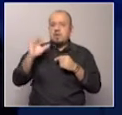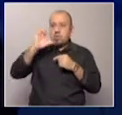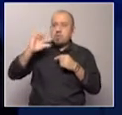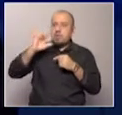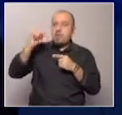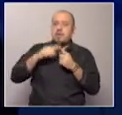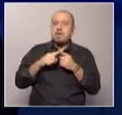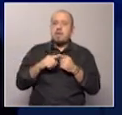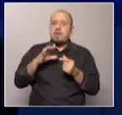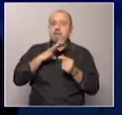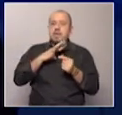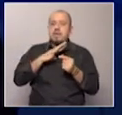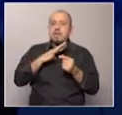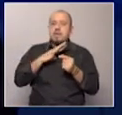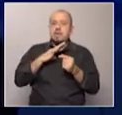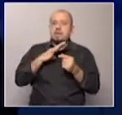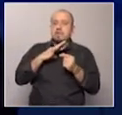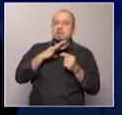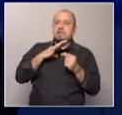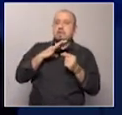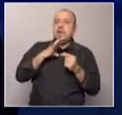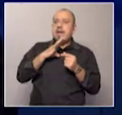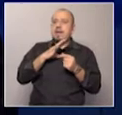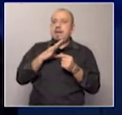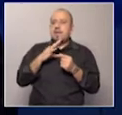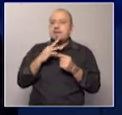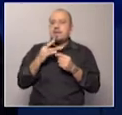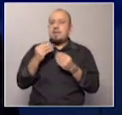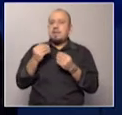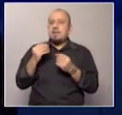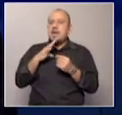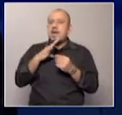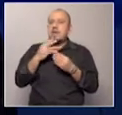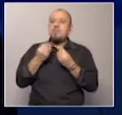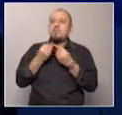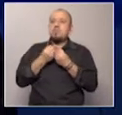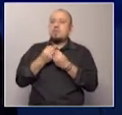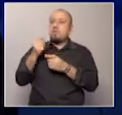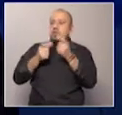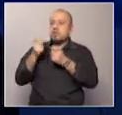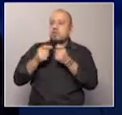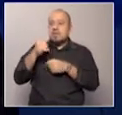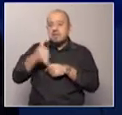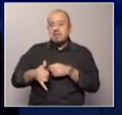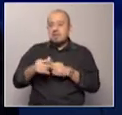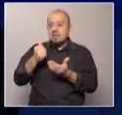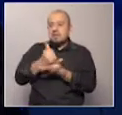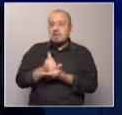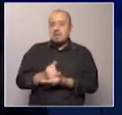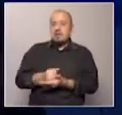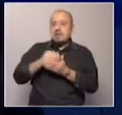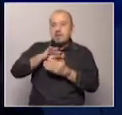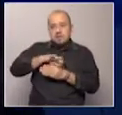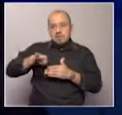podríamos llegar hay una cantidad de personas que podrían deberían estar en otro lugar con otro tipo de alterne medidas o con mecanismo de